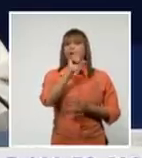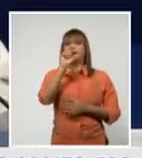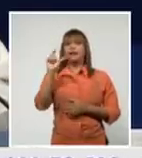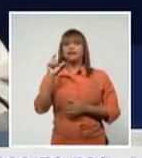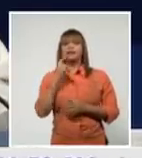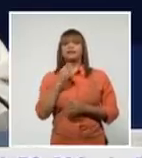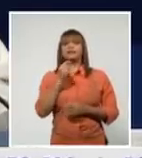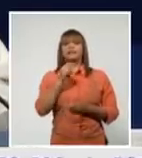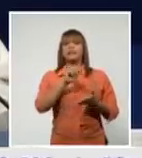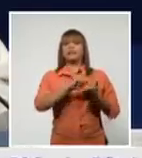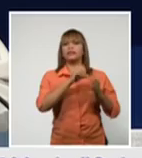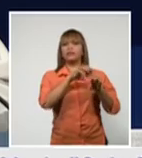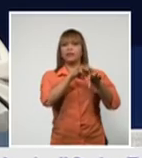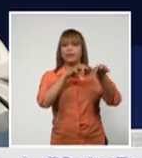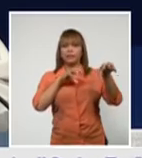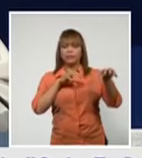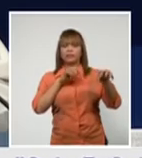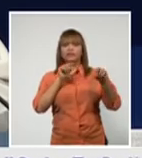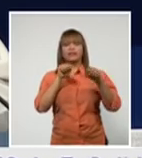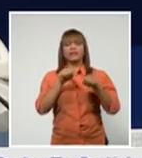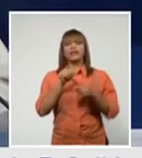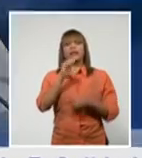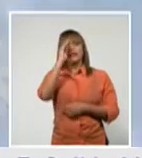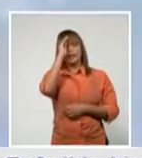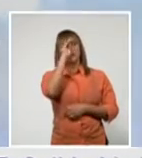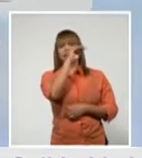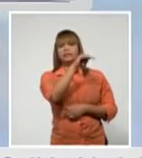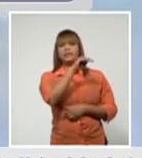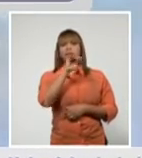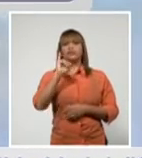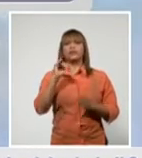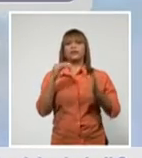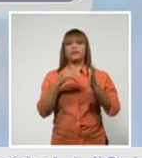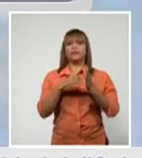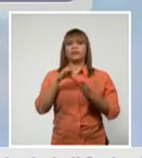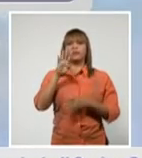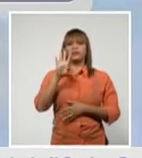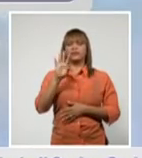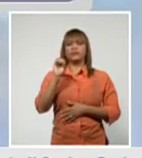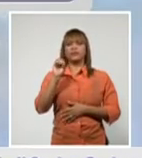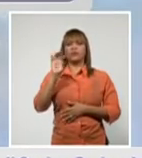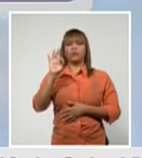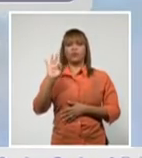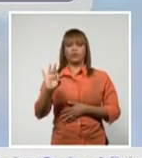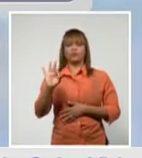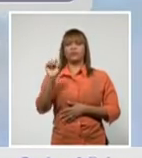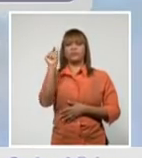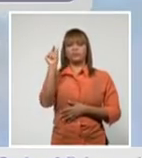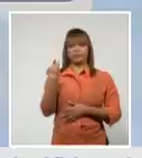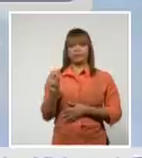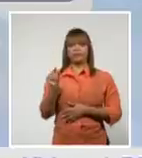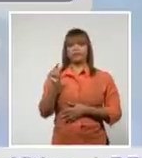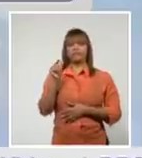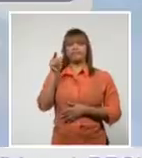aislamiento, se encuentran ingresados 6.408 pacientes. En